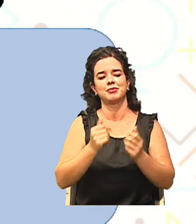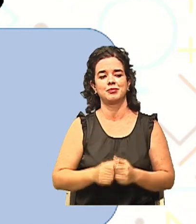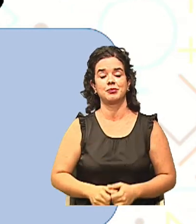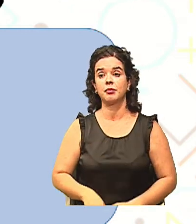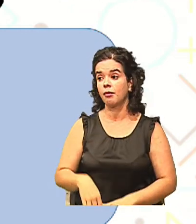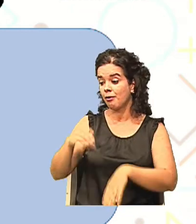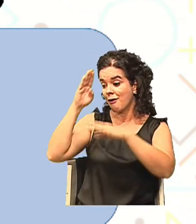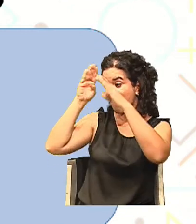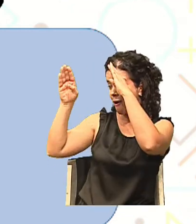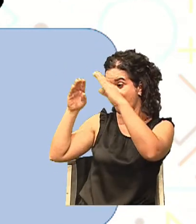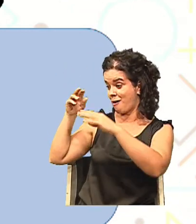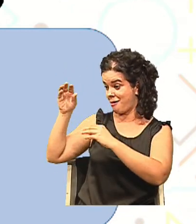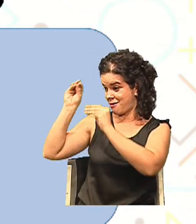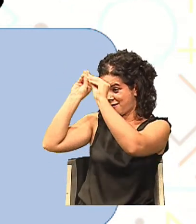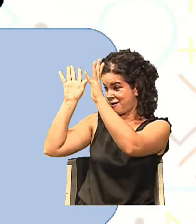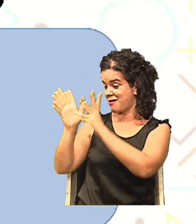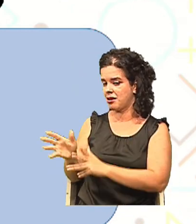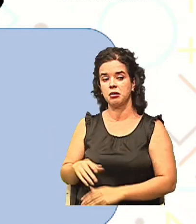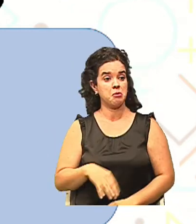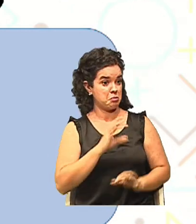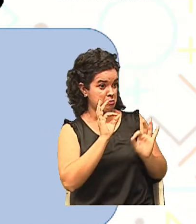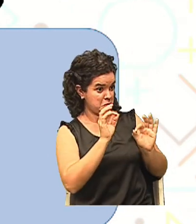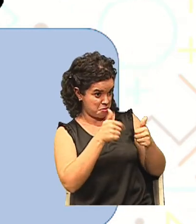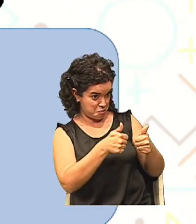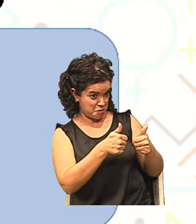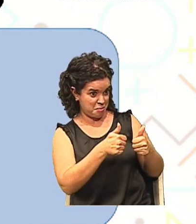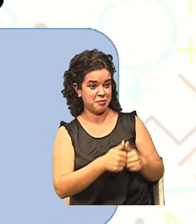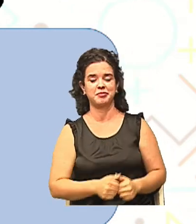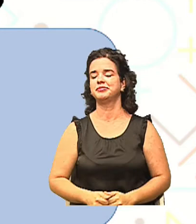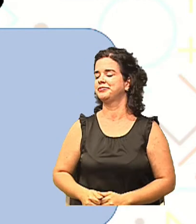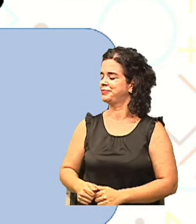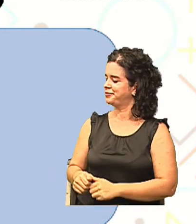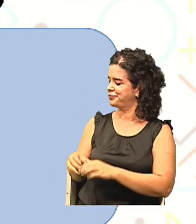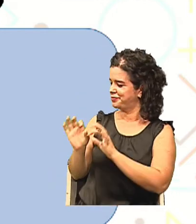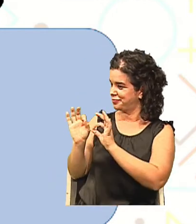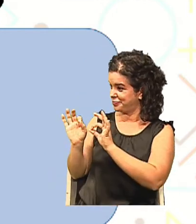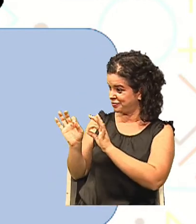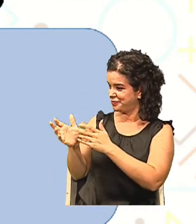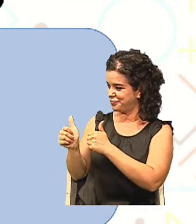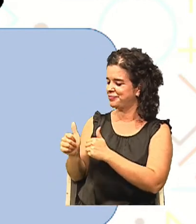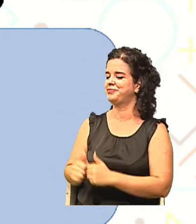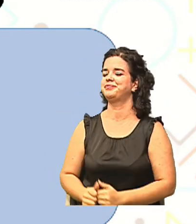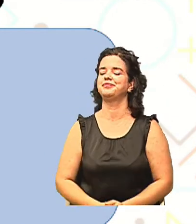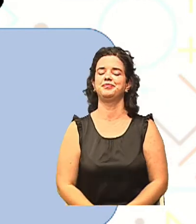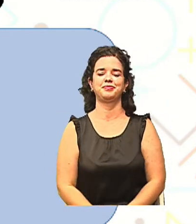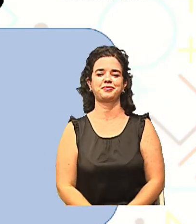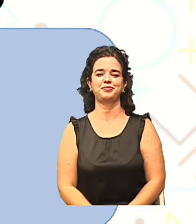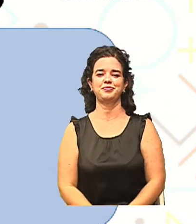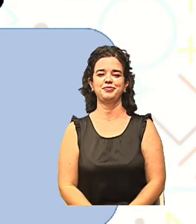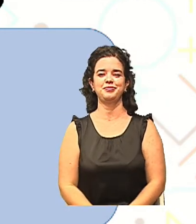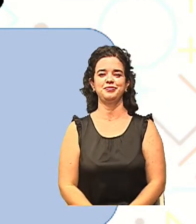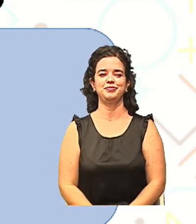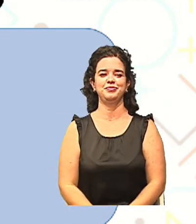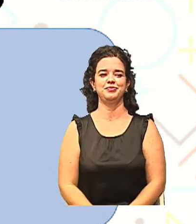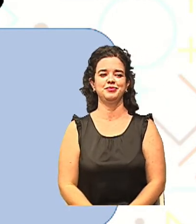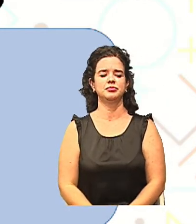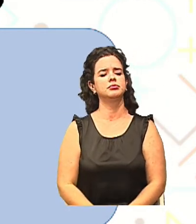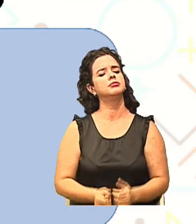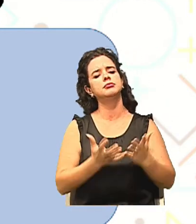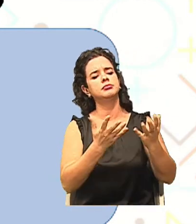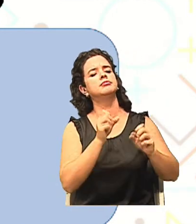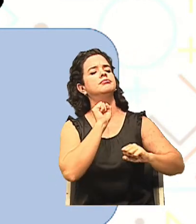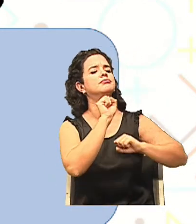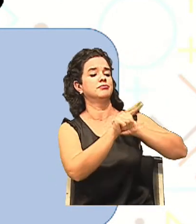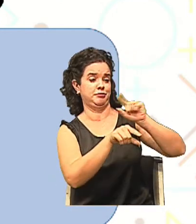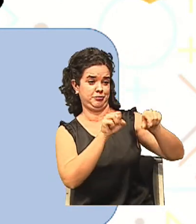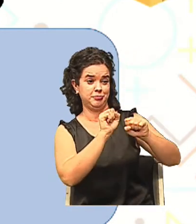Hola, profe. ¿Cómo estás, Carlos? Muy bien, ¿y usted? Muy bien, me alegro mucho de que estés acá. Quisiera hacerte